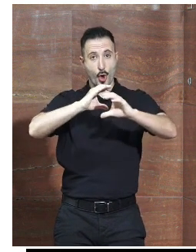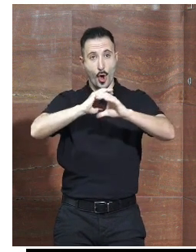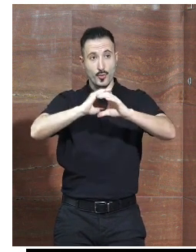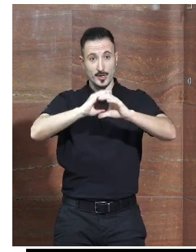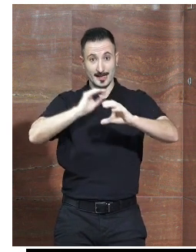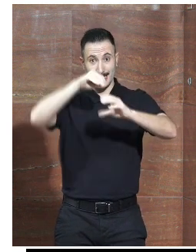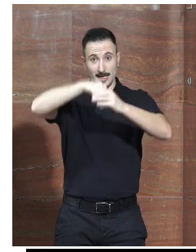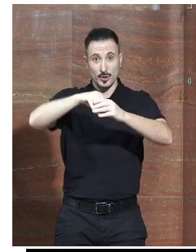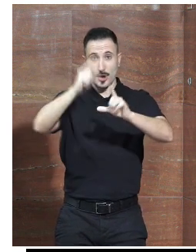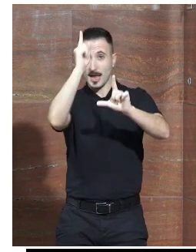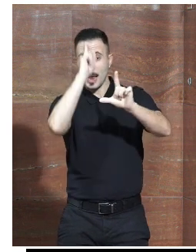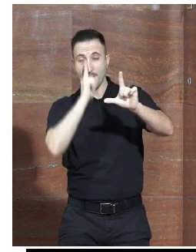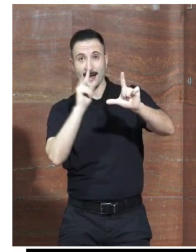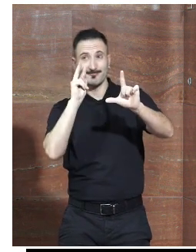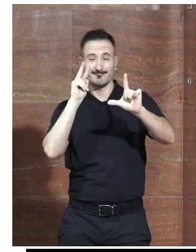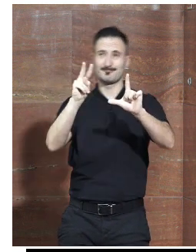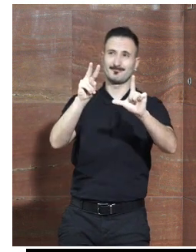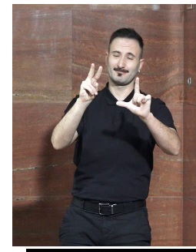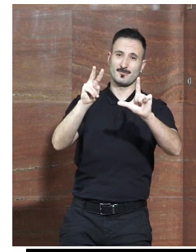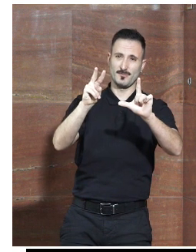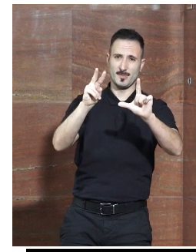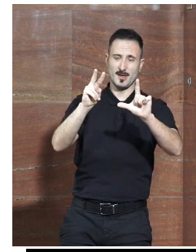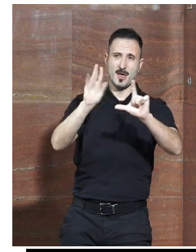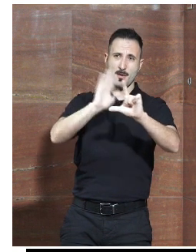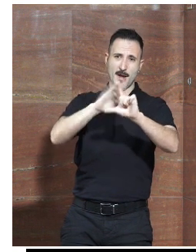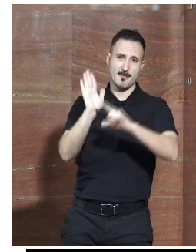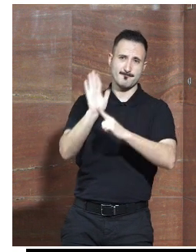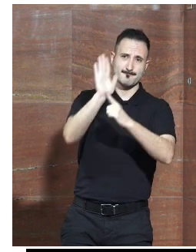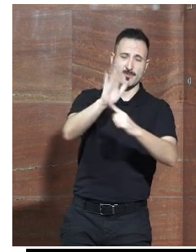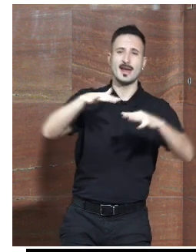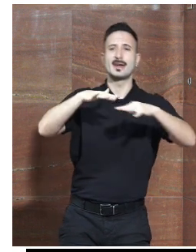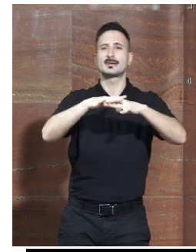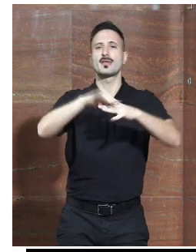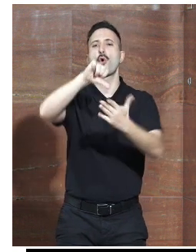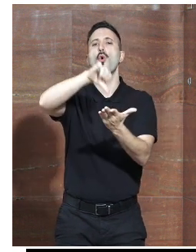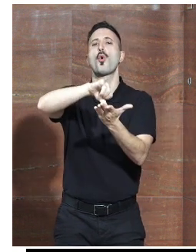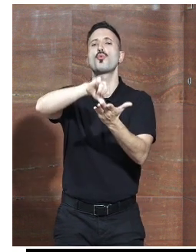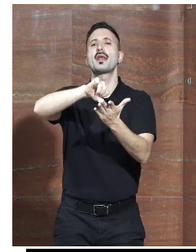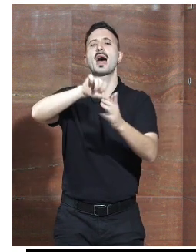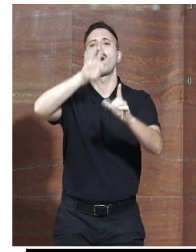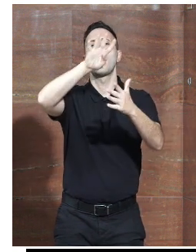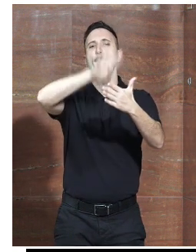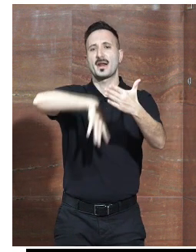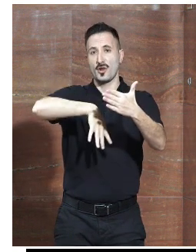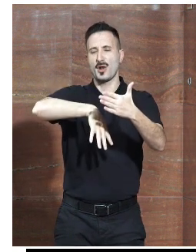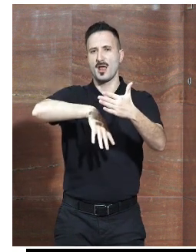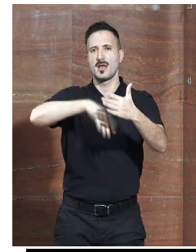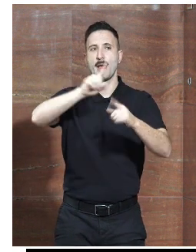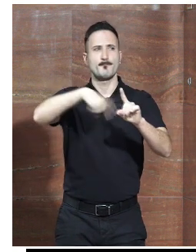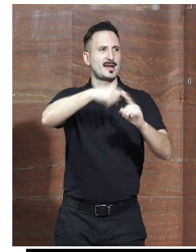ven un plano, pero el plano es solamente para mostrar la complejidad de la red urbana de Barcelona y bueno, y de cada